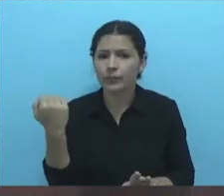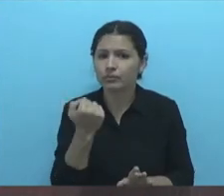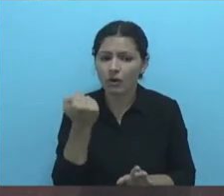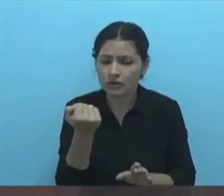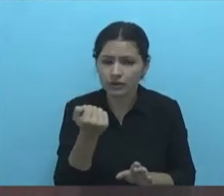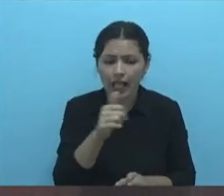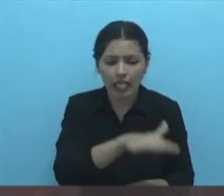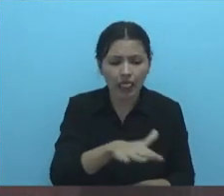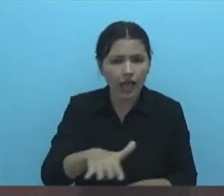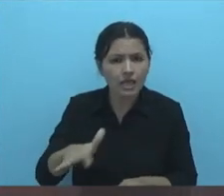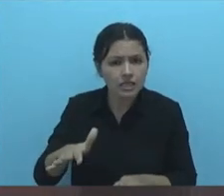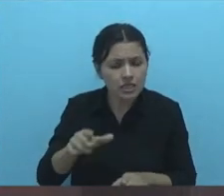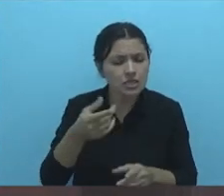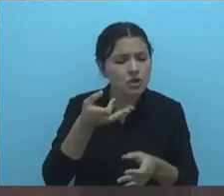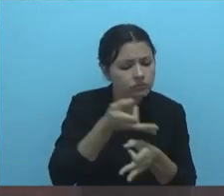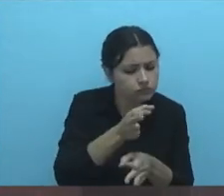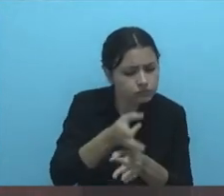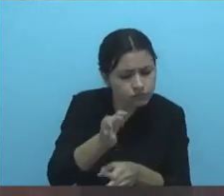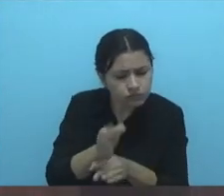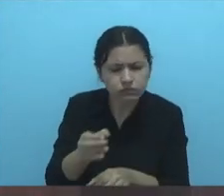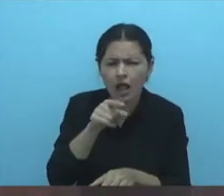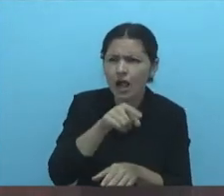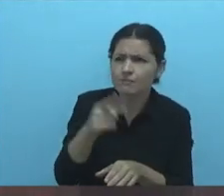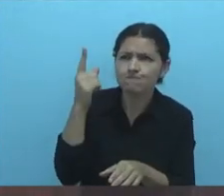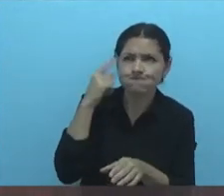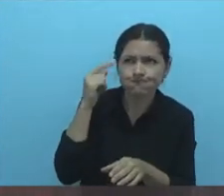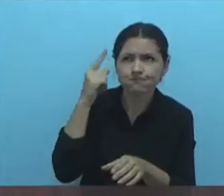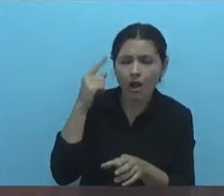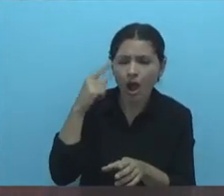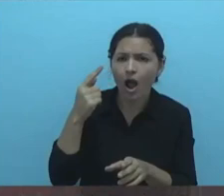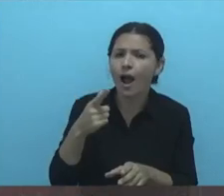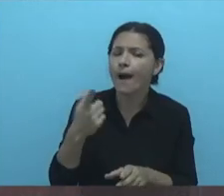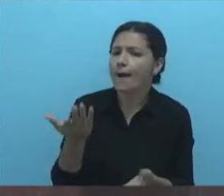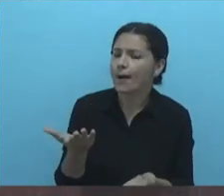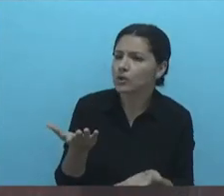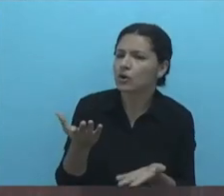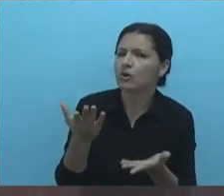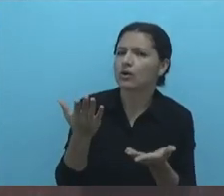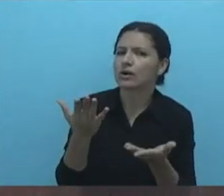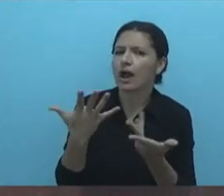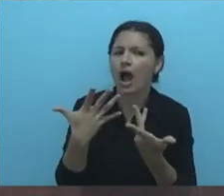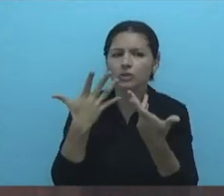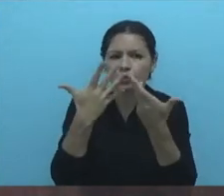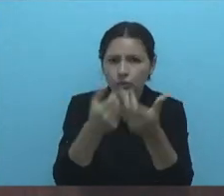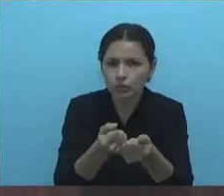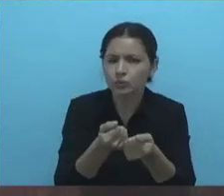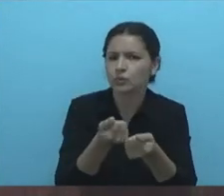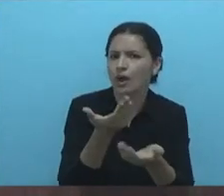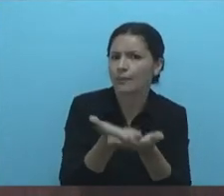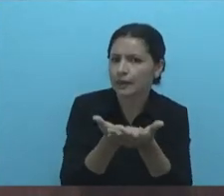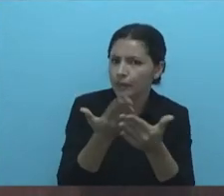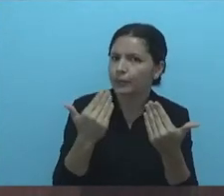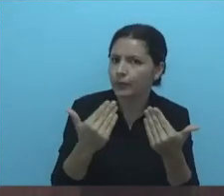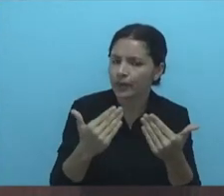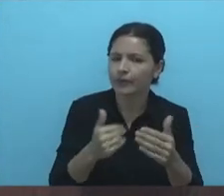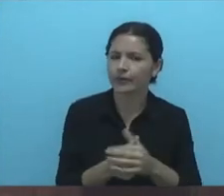tener la posibilidad de reconocer esas conductas de denunciarlas de protegerlos de acudir a cualquier adulto que quiera resguardarle sus derechos que